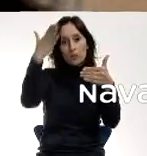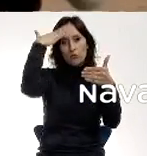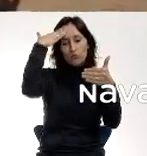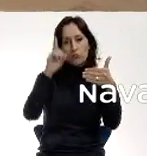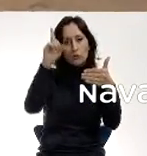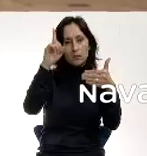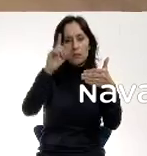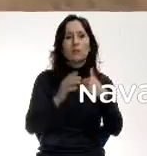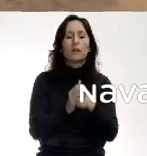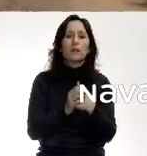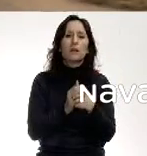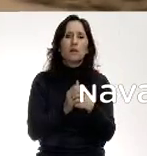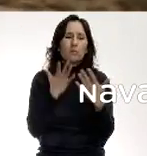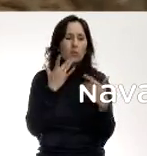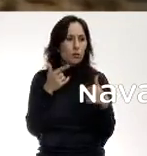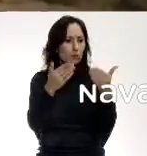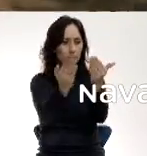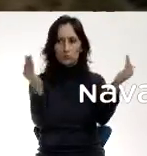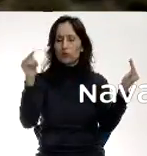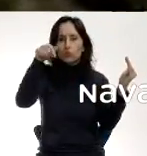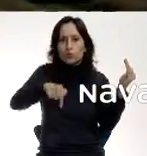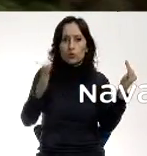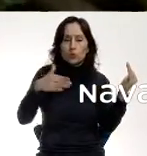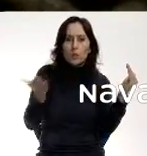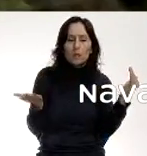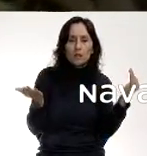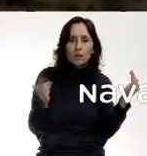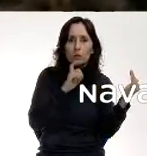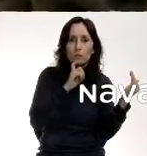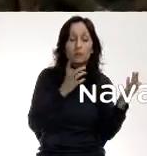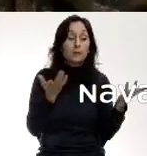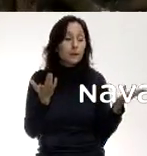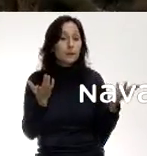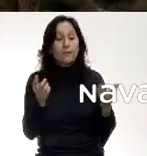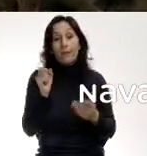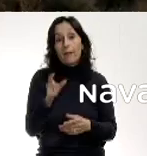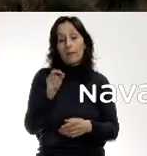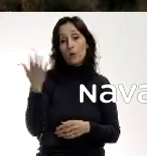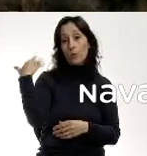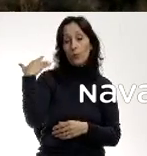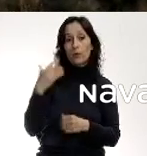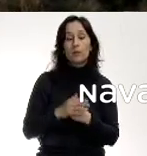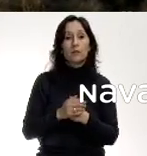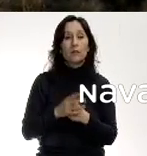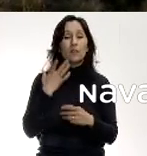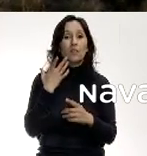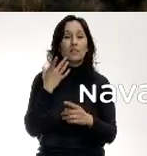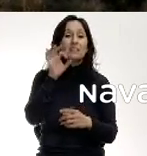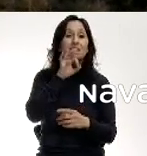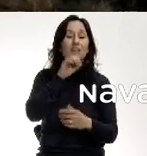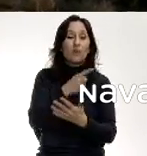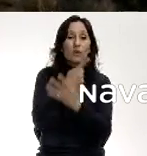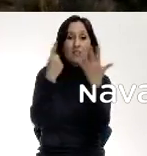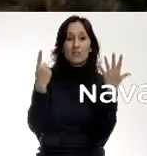pero aquí ya no queda fachada sur, ¿o qué es lo que ha pasado? Pues también, igual, lo que solía pasar. Cuando perdió su función defensiva en el siglo